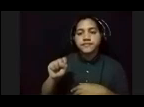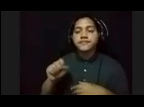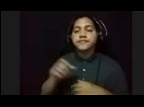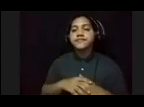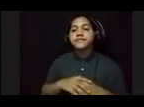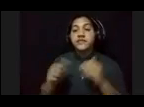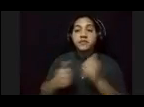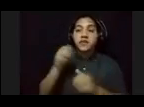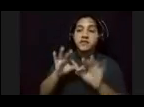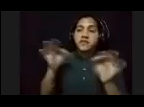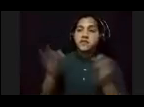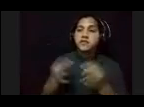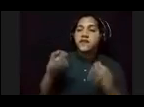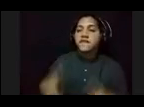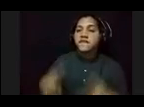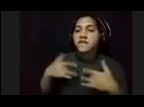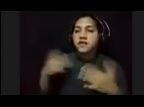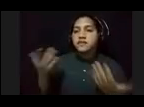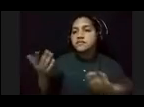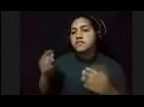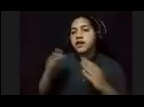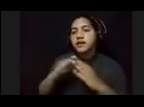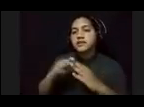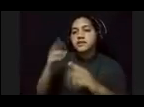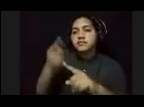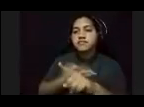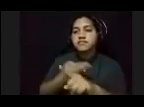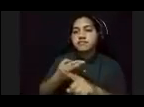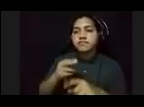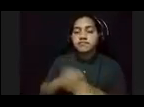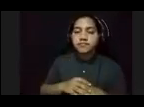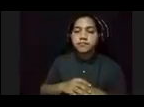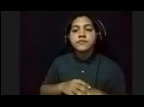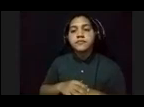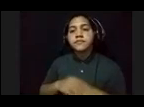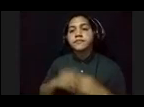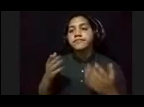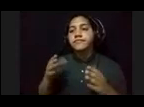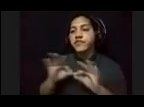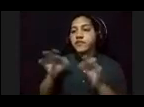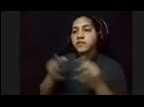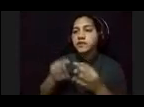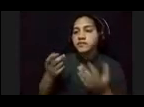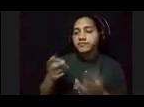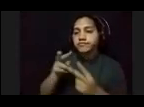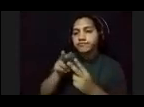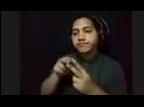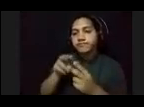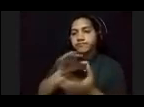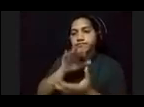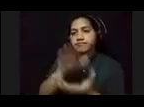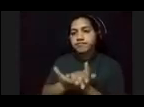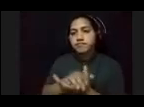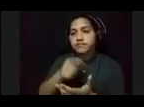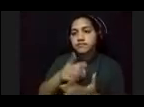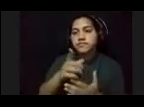familias vivían en casas arrendadas. El núcleo familiar estaba compuesto de matrimonios cuya cabeza del hogar era el